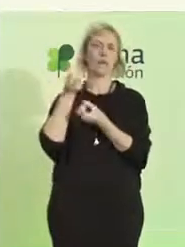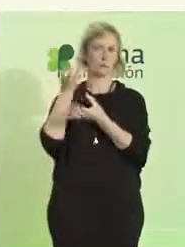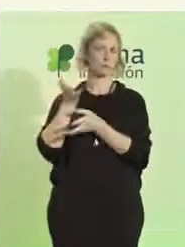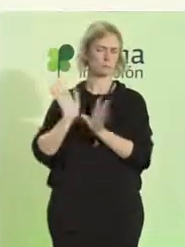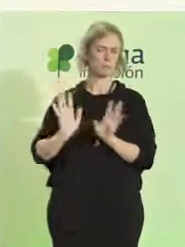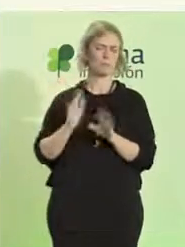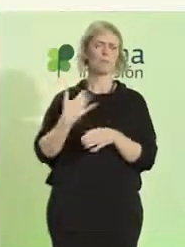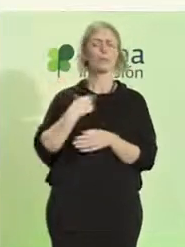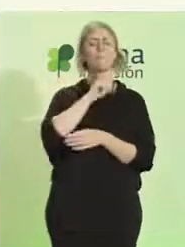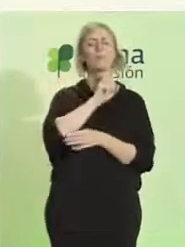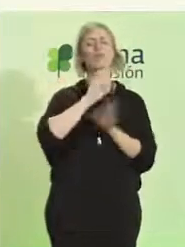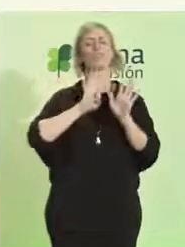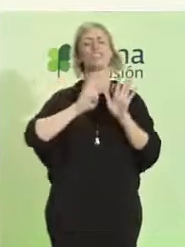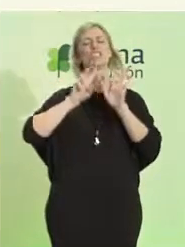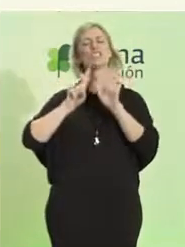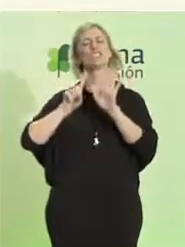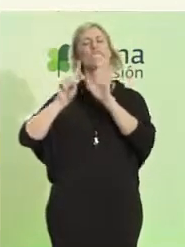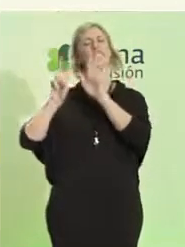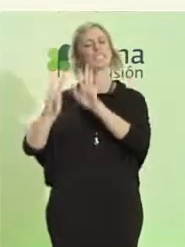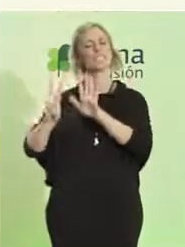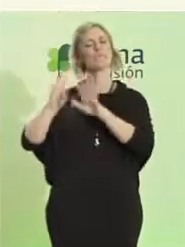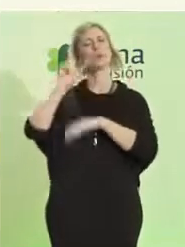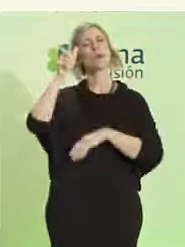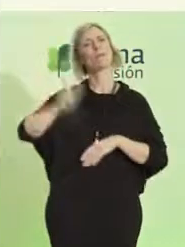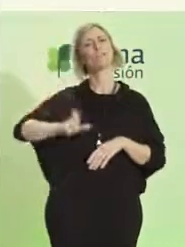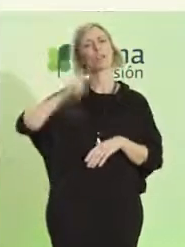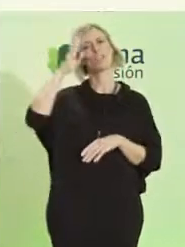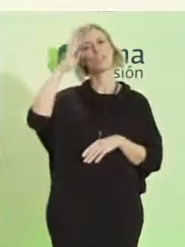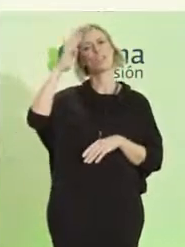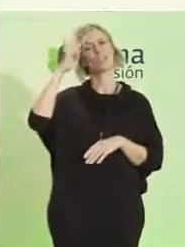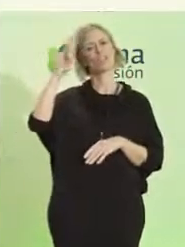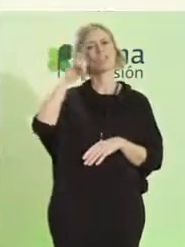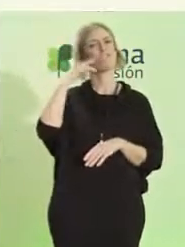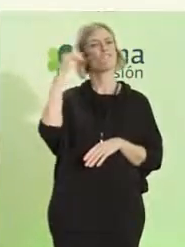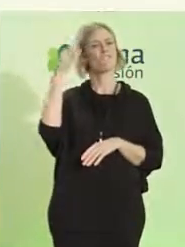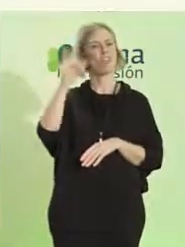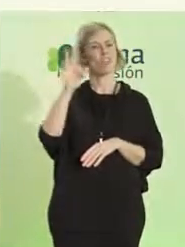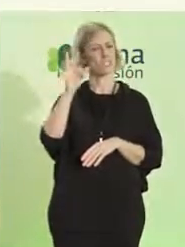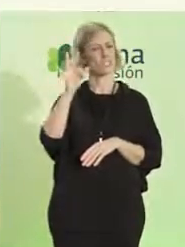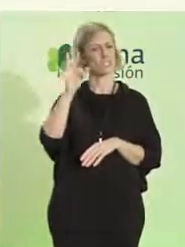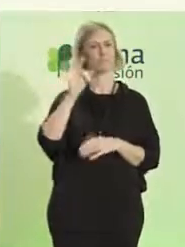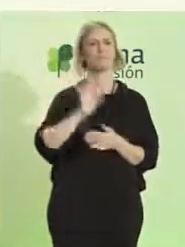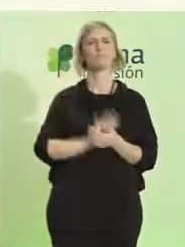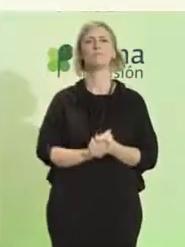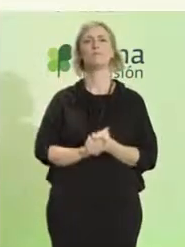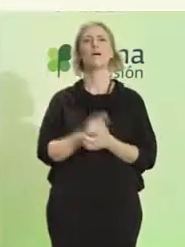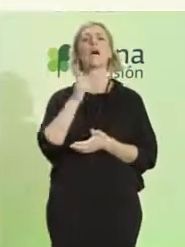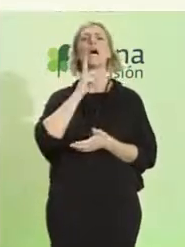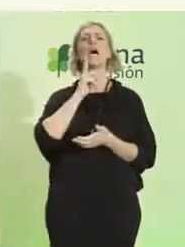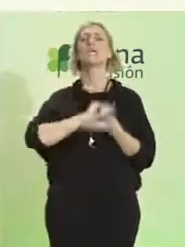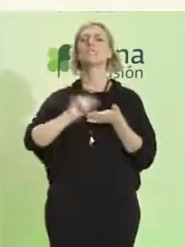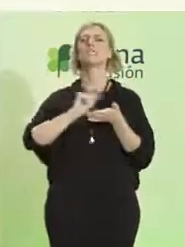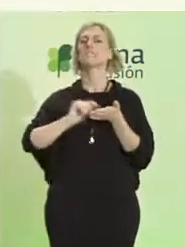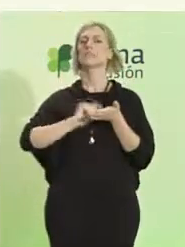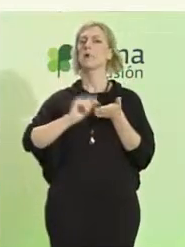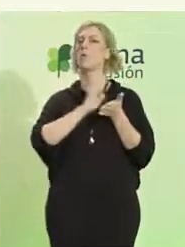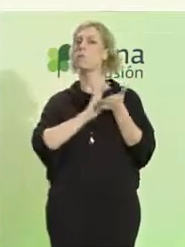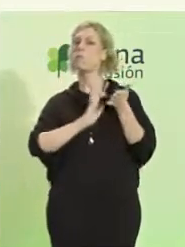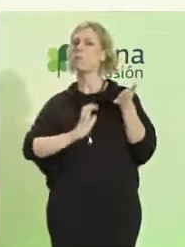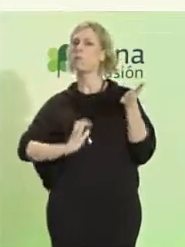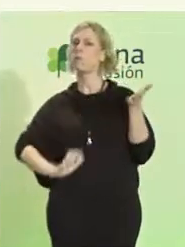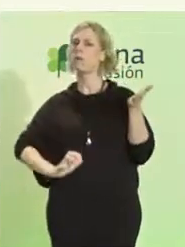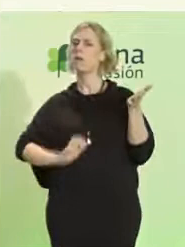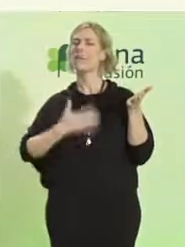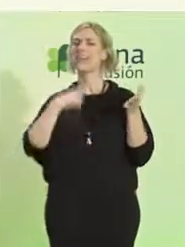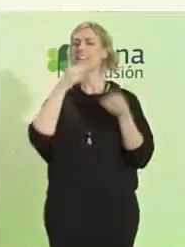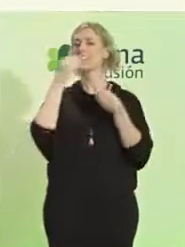1967 hubo un filósofo que se llamaba Roland Barthes, francés, semiólogo también, que escribió un texto que cambió buena parte de la historia